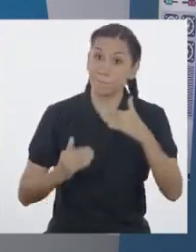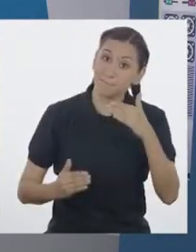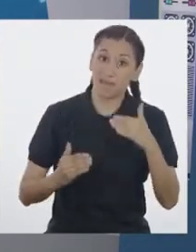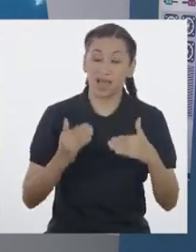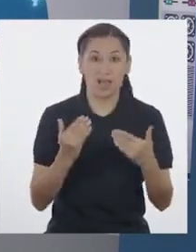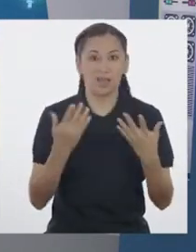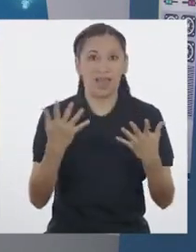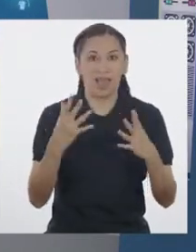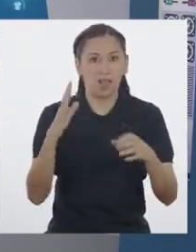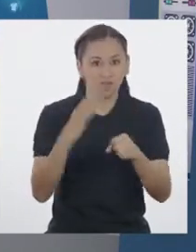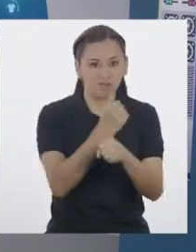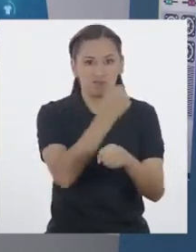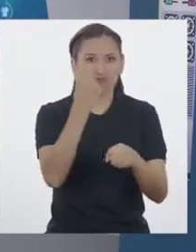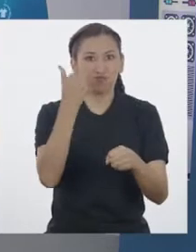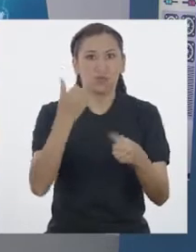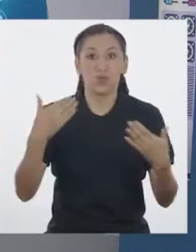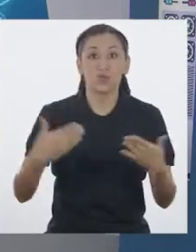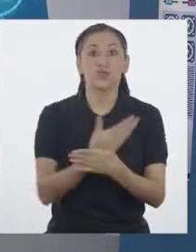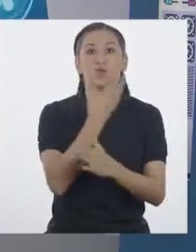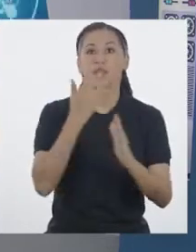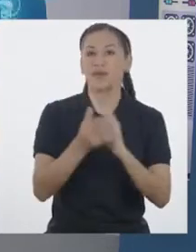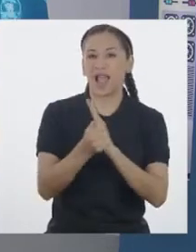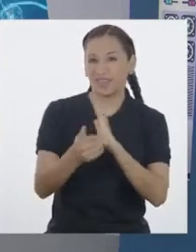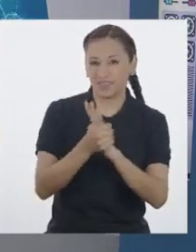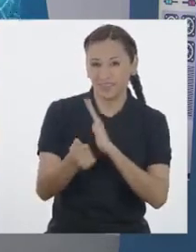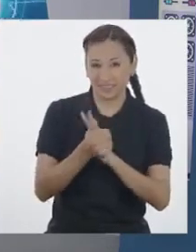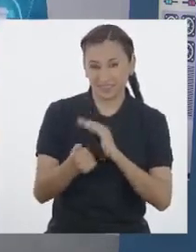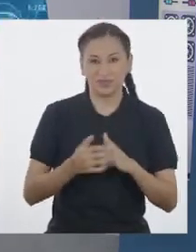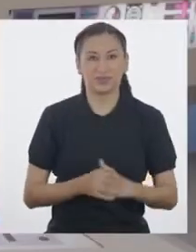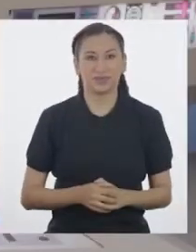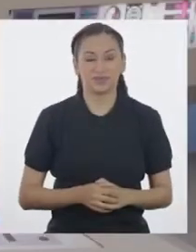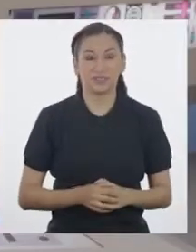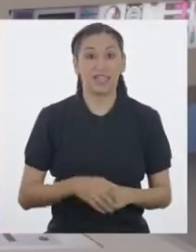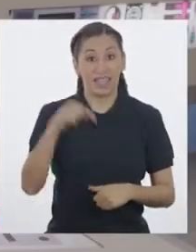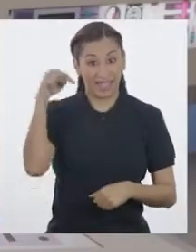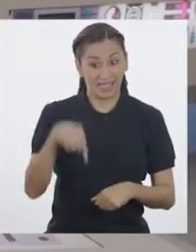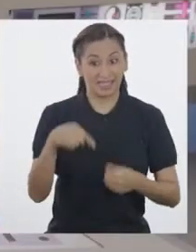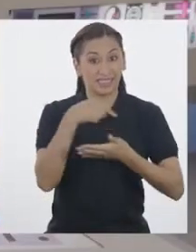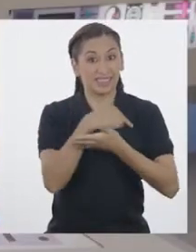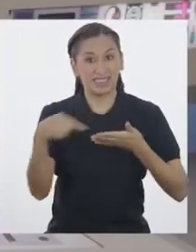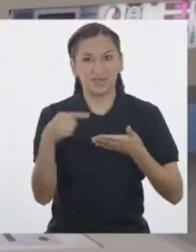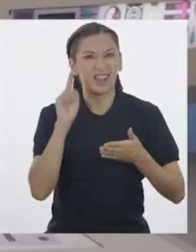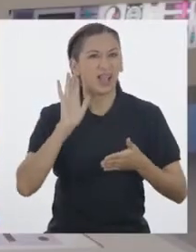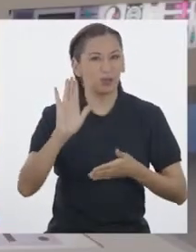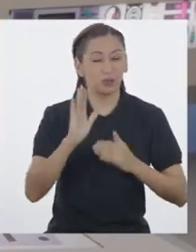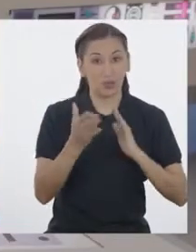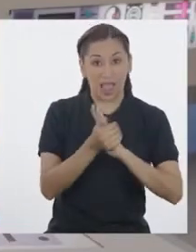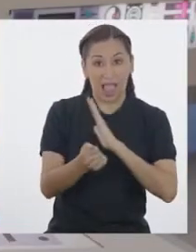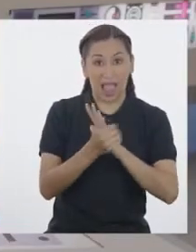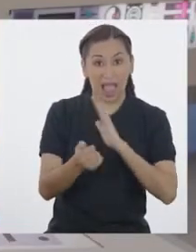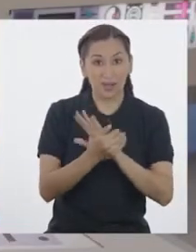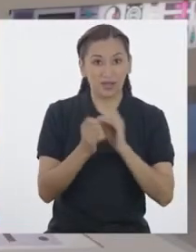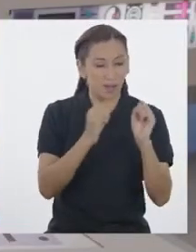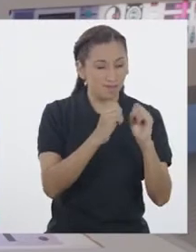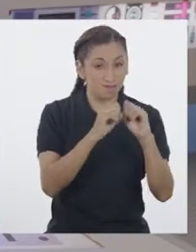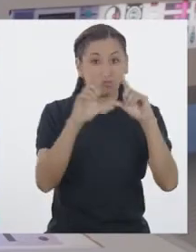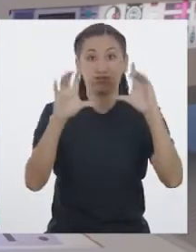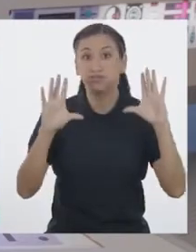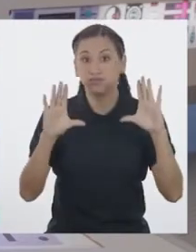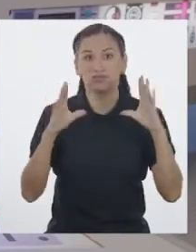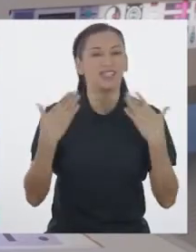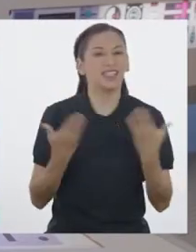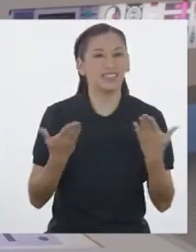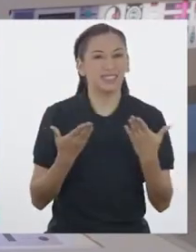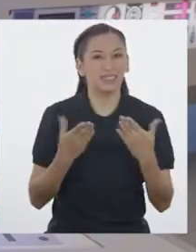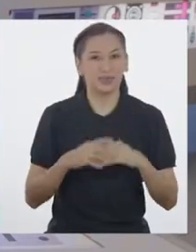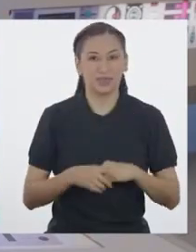Macabot logrará ganar una nueva habilidad. Esta semana, la habilidad que podría desbloquear